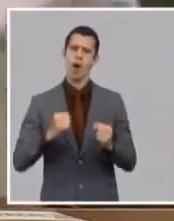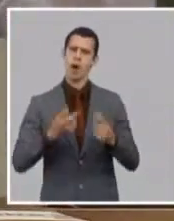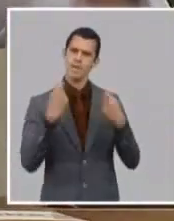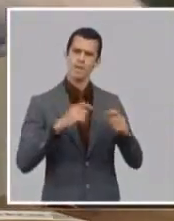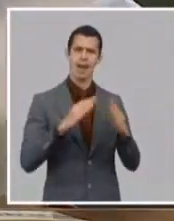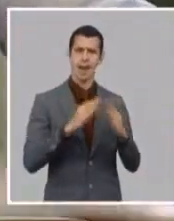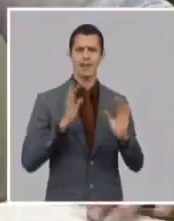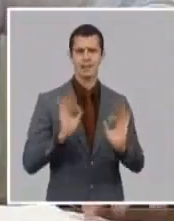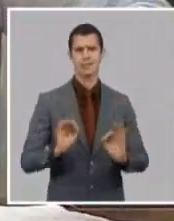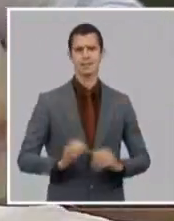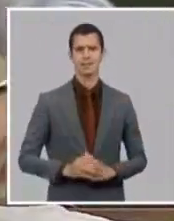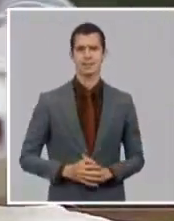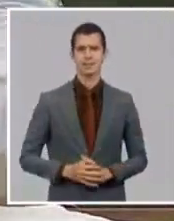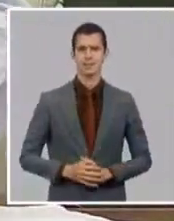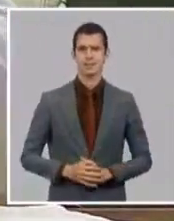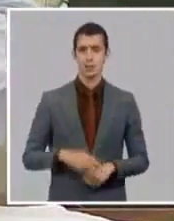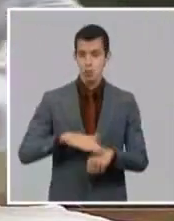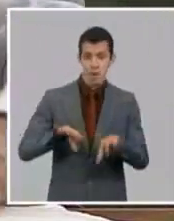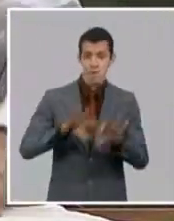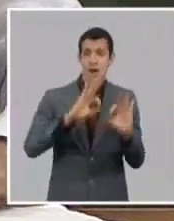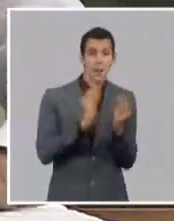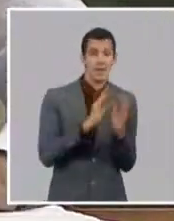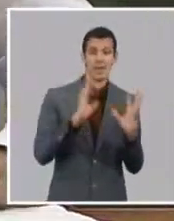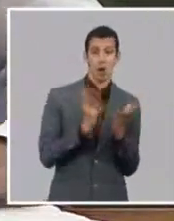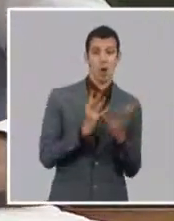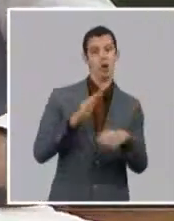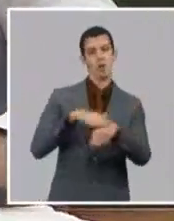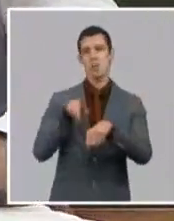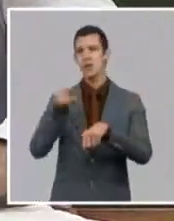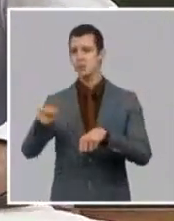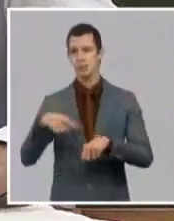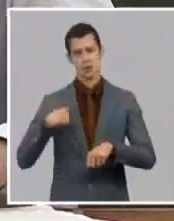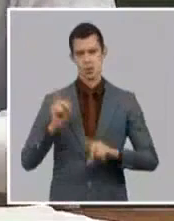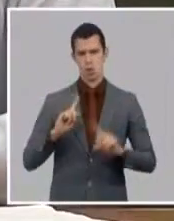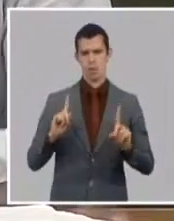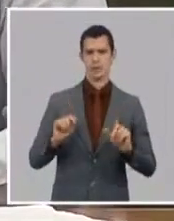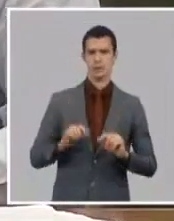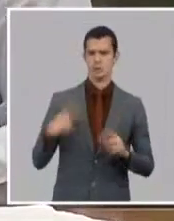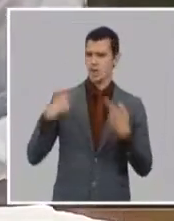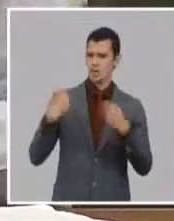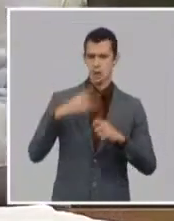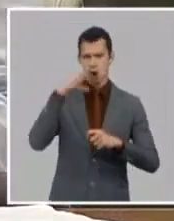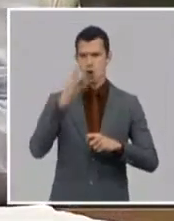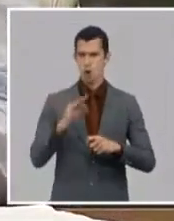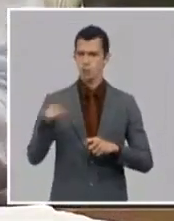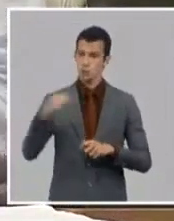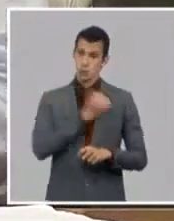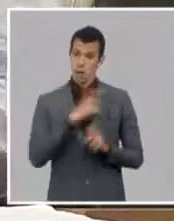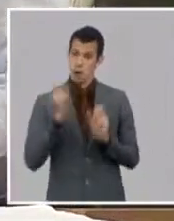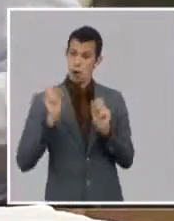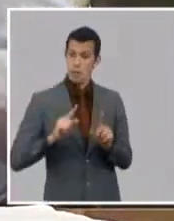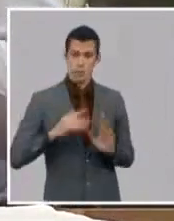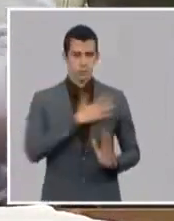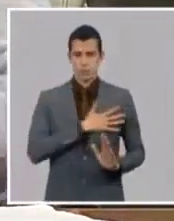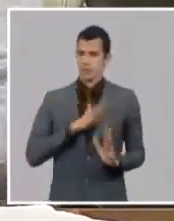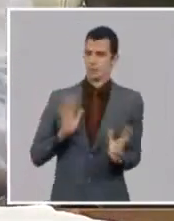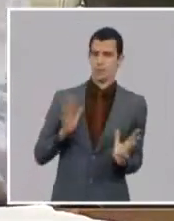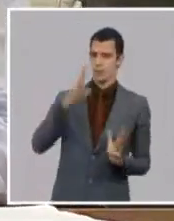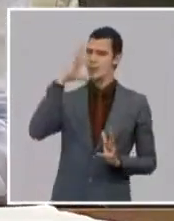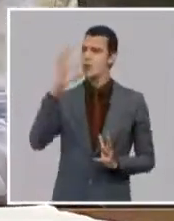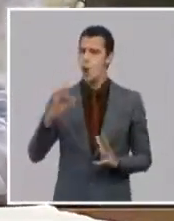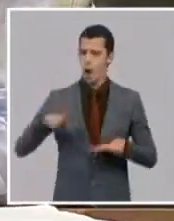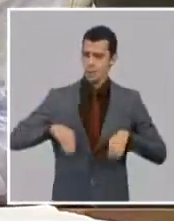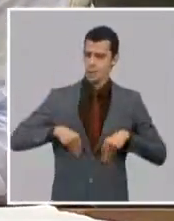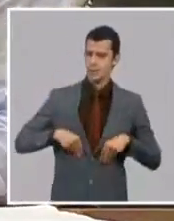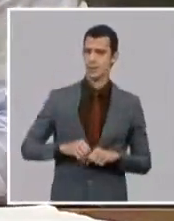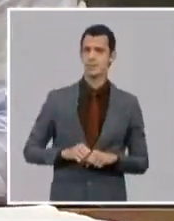familia. Eso recoge, metafóricamente recoge lo que pretende Estados Unidos, lo que pretende el imperio, lo que pretende